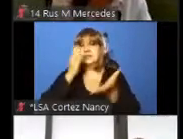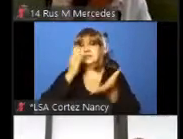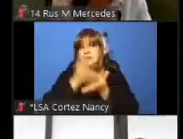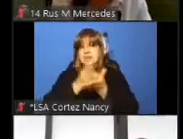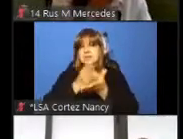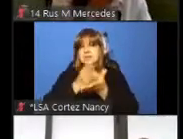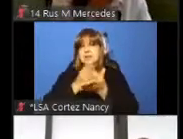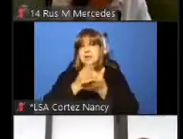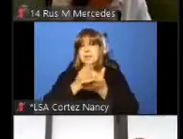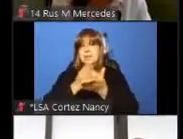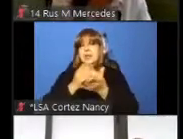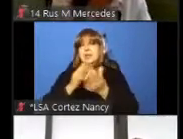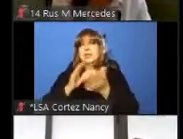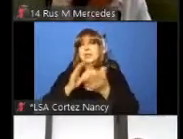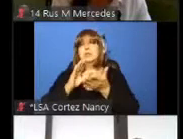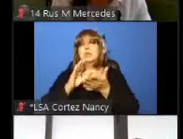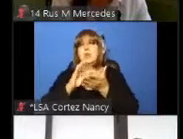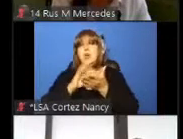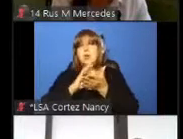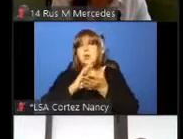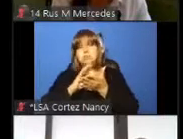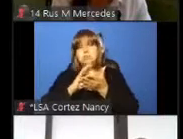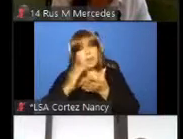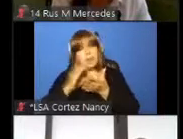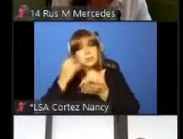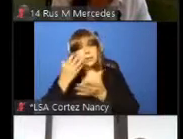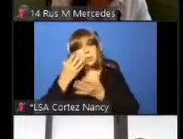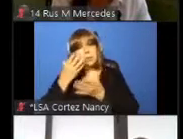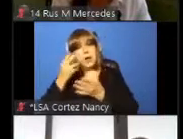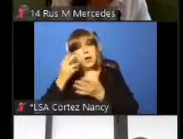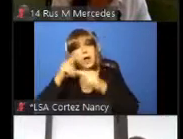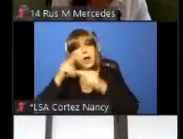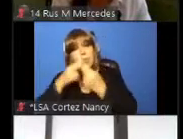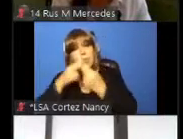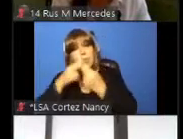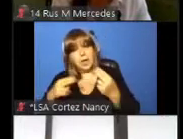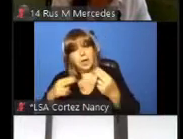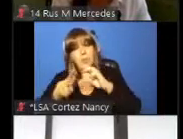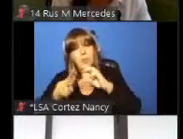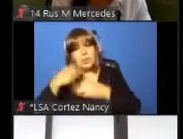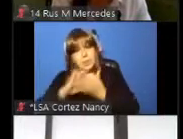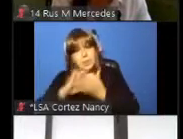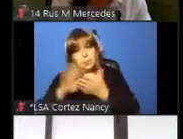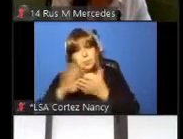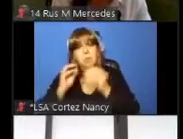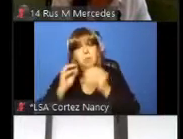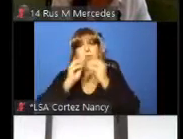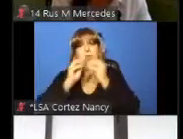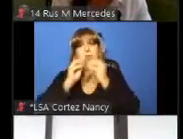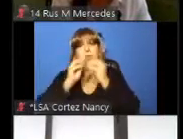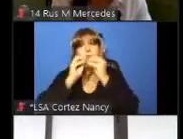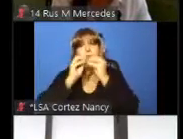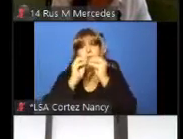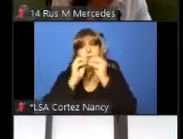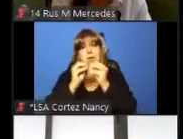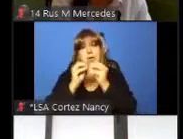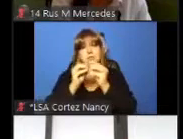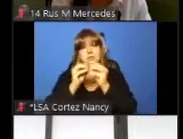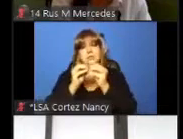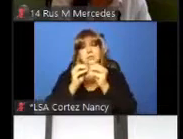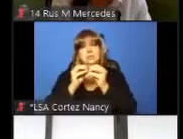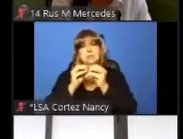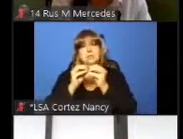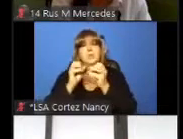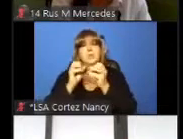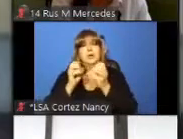anulados y se tuvo que hacer un nuevo juicio porque esas barbaridades que se dicen que no son simplemente cosas que